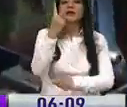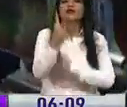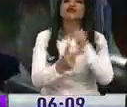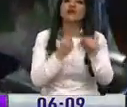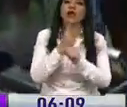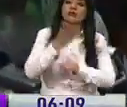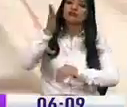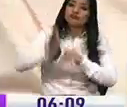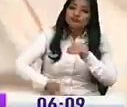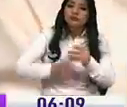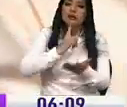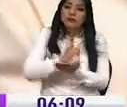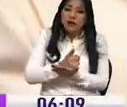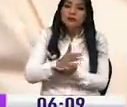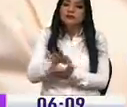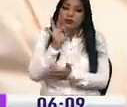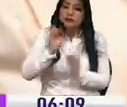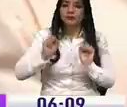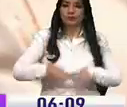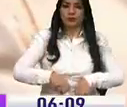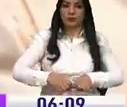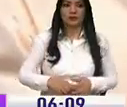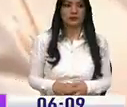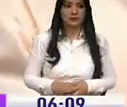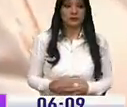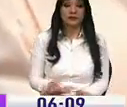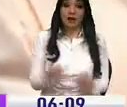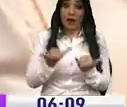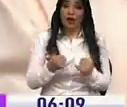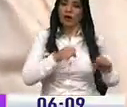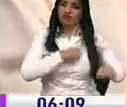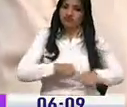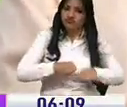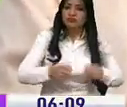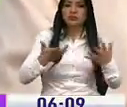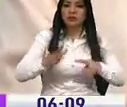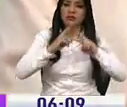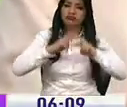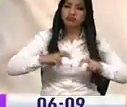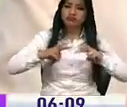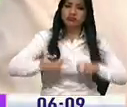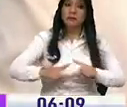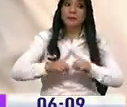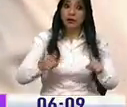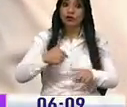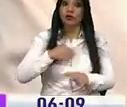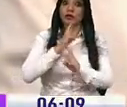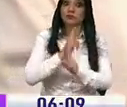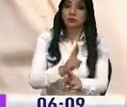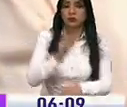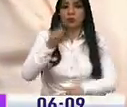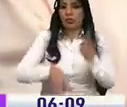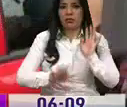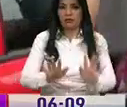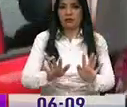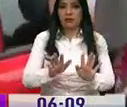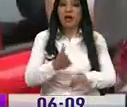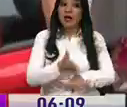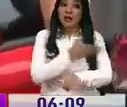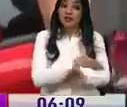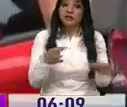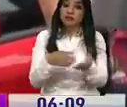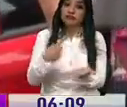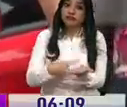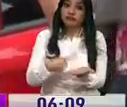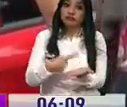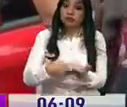Hasta este momento se ha dispuesto varias diligencias investigativas, pero no puedo hasta que se realice una audiencia. En años